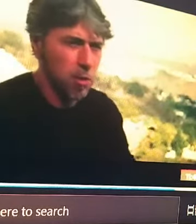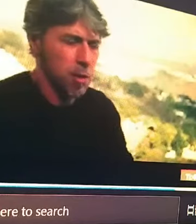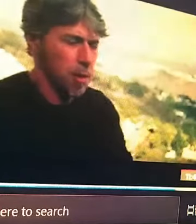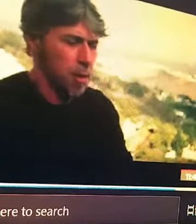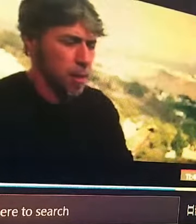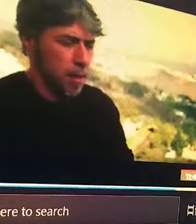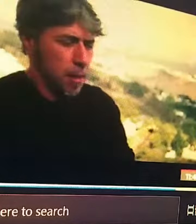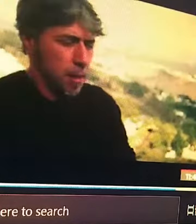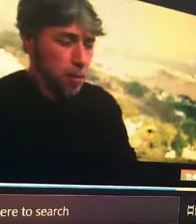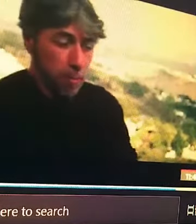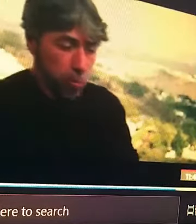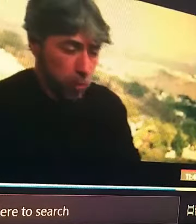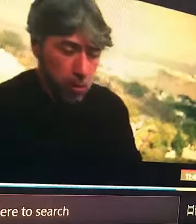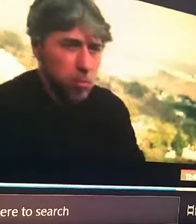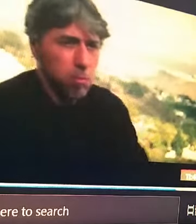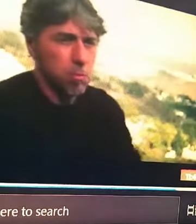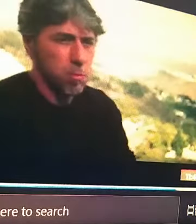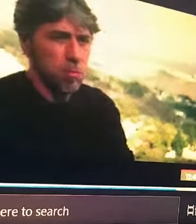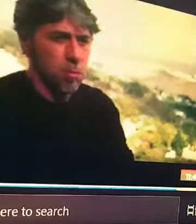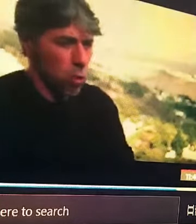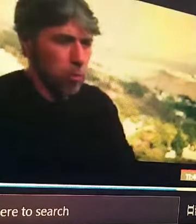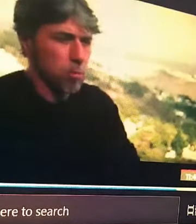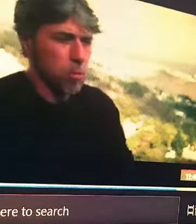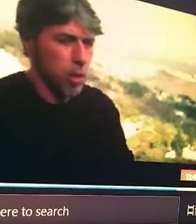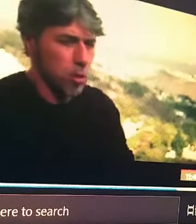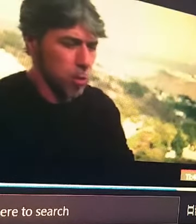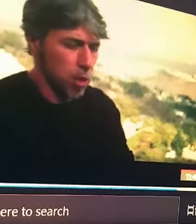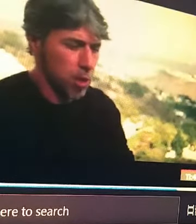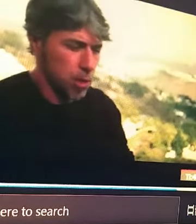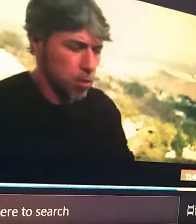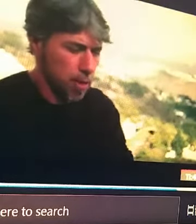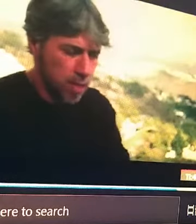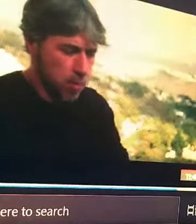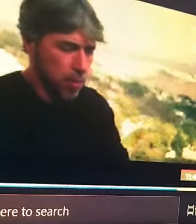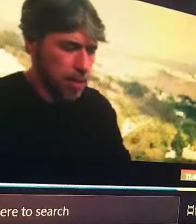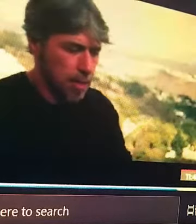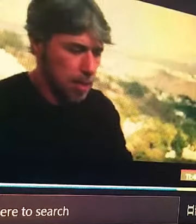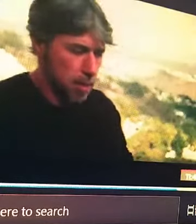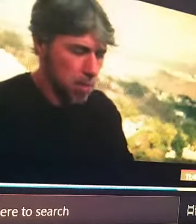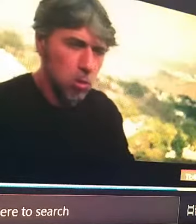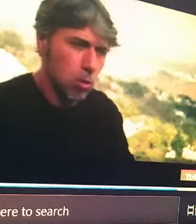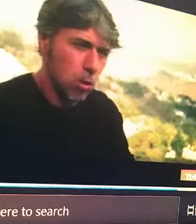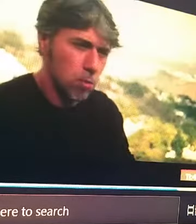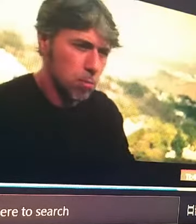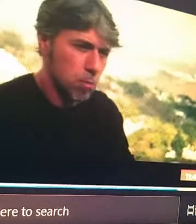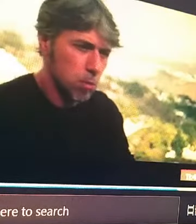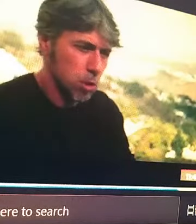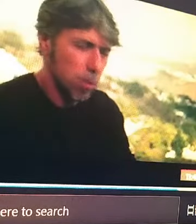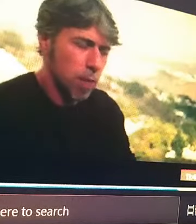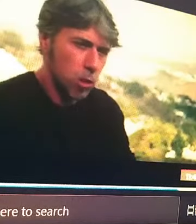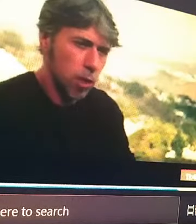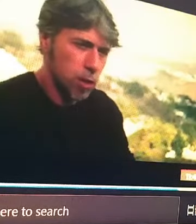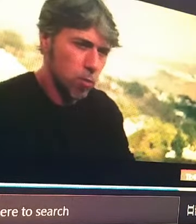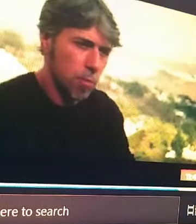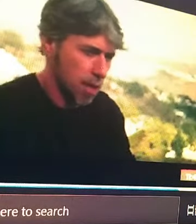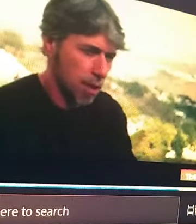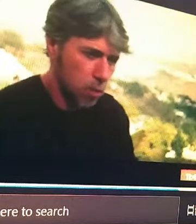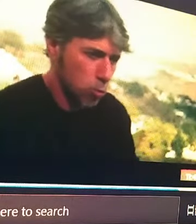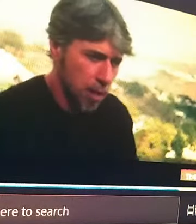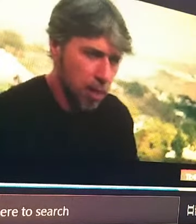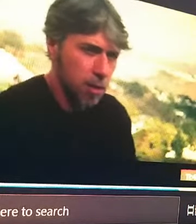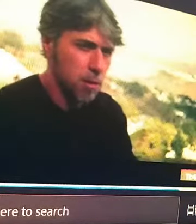con Chávez. Pero pudiera, murió. Entonces lo primero que sientes es el vacío, el inmenso dolor, como si hubiera muerto alguien de tu